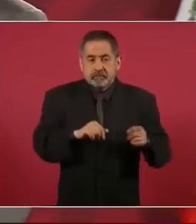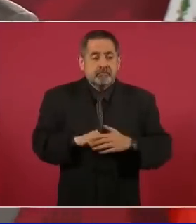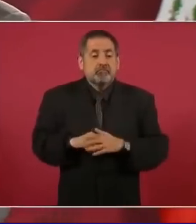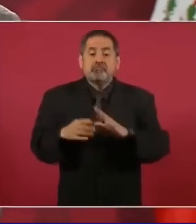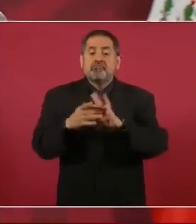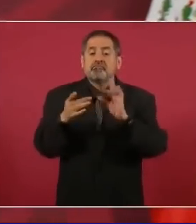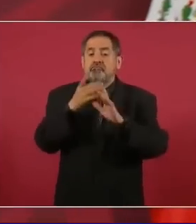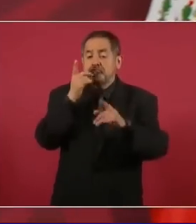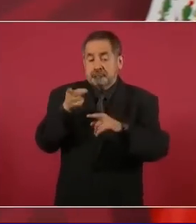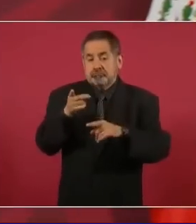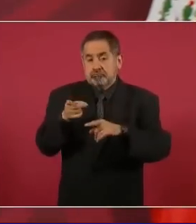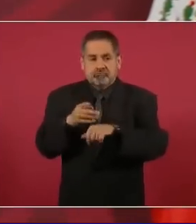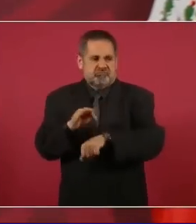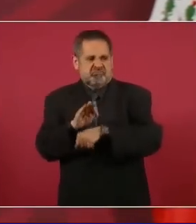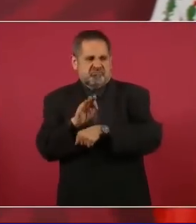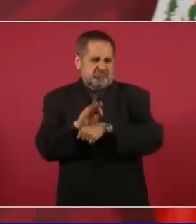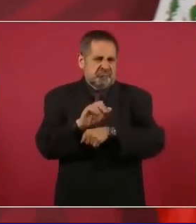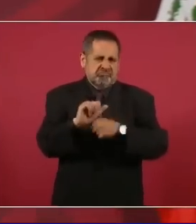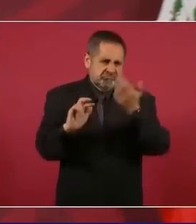defendiendo la revolución